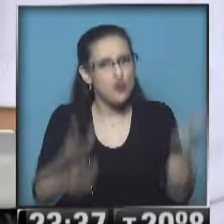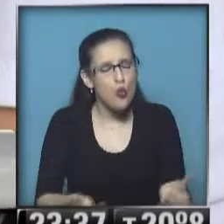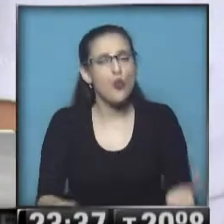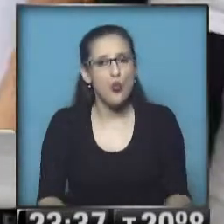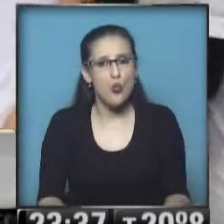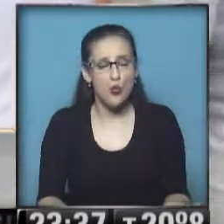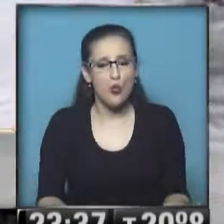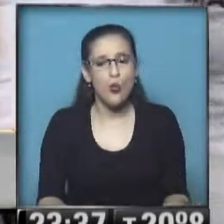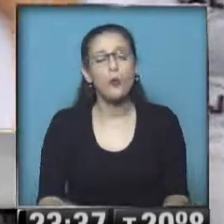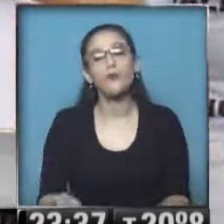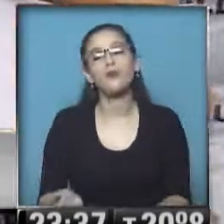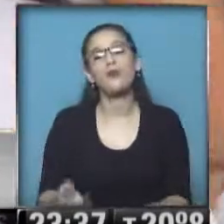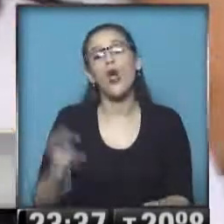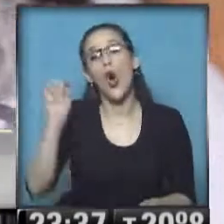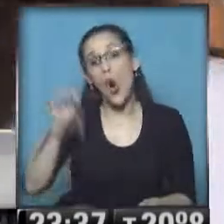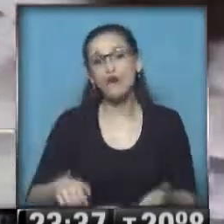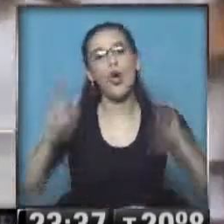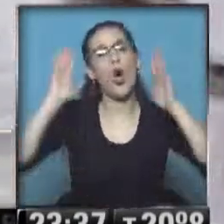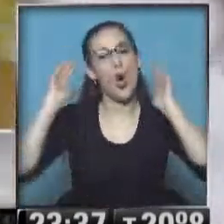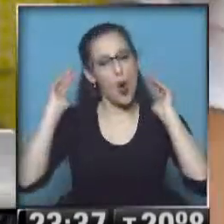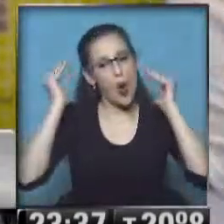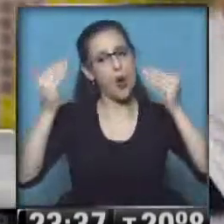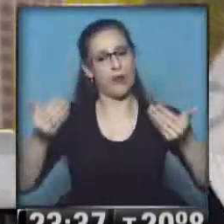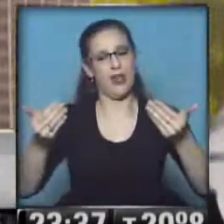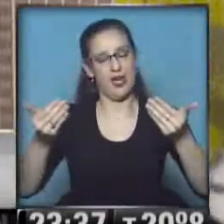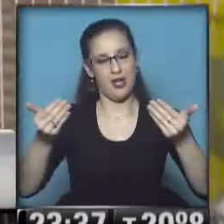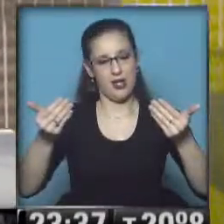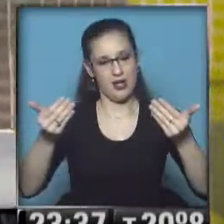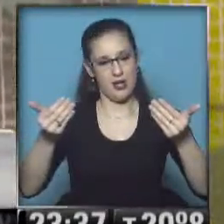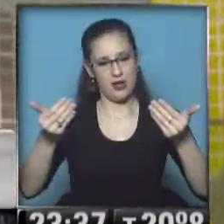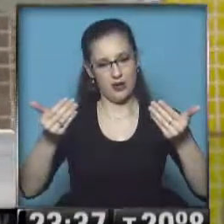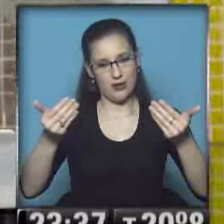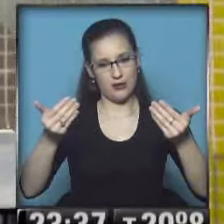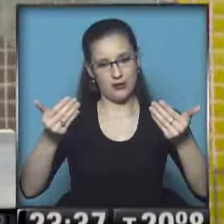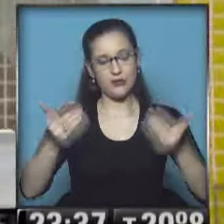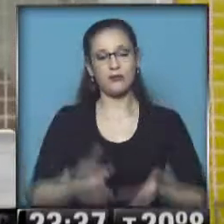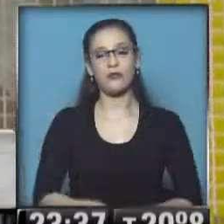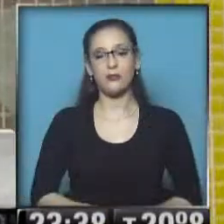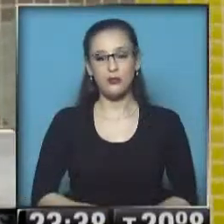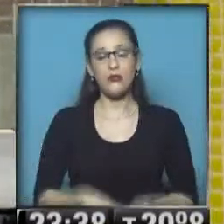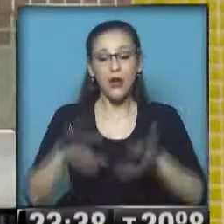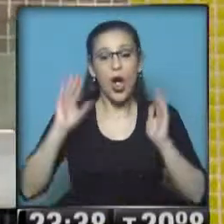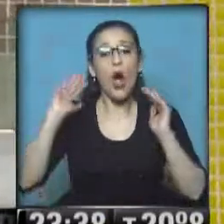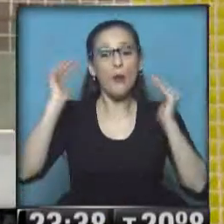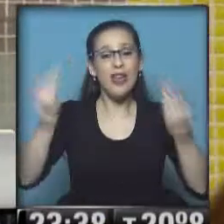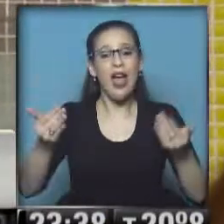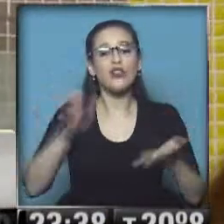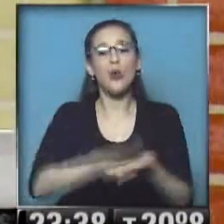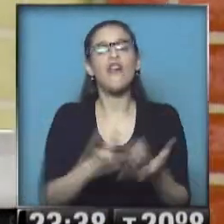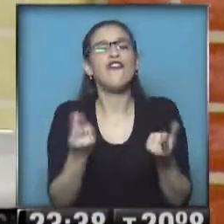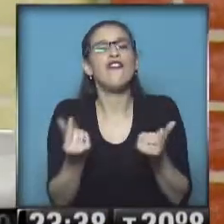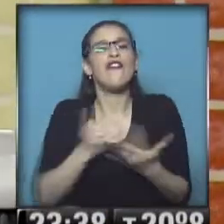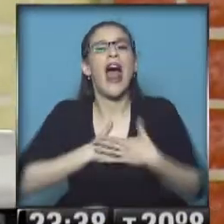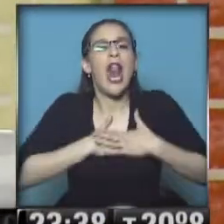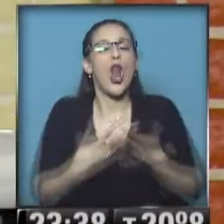meses inaugurar este memorial y contribuir a los valores esenciales que nosotros consideramos constitutivos de cualquier sociedad